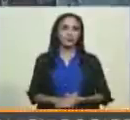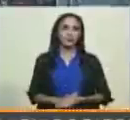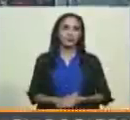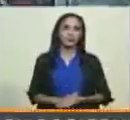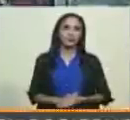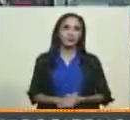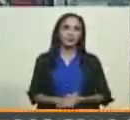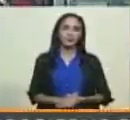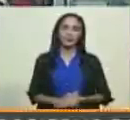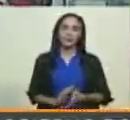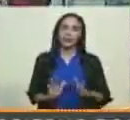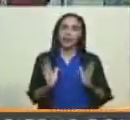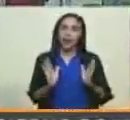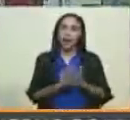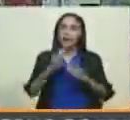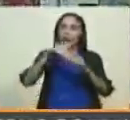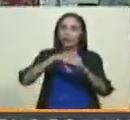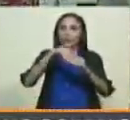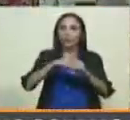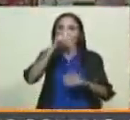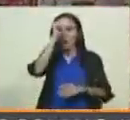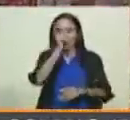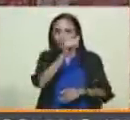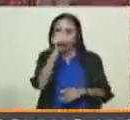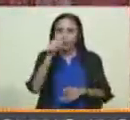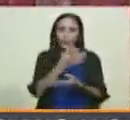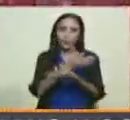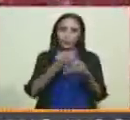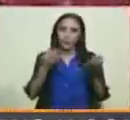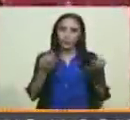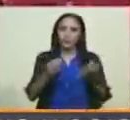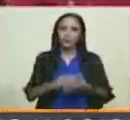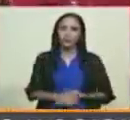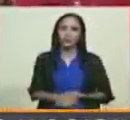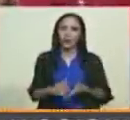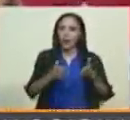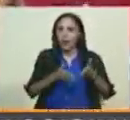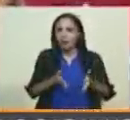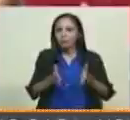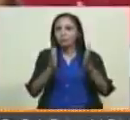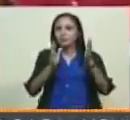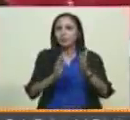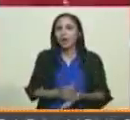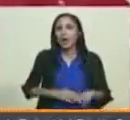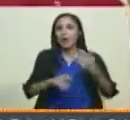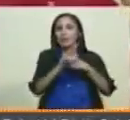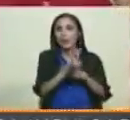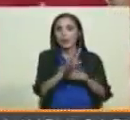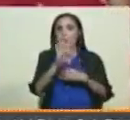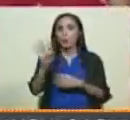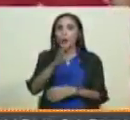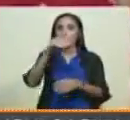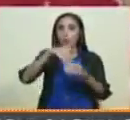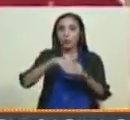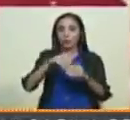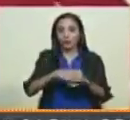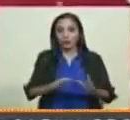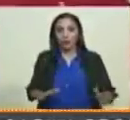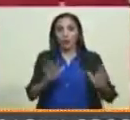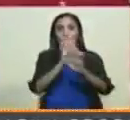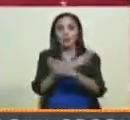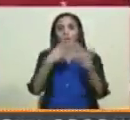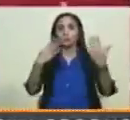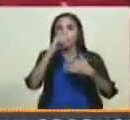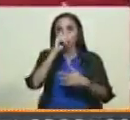Con la elección del próximo domingo habremos completado 24 elecciones apenas en